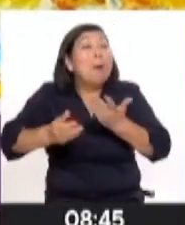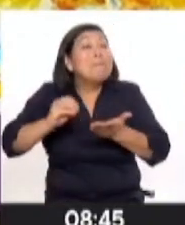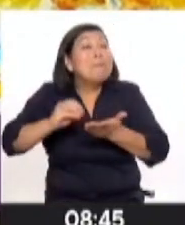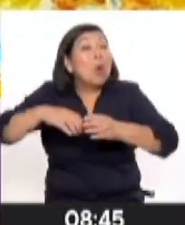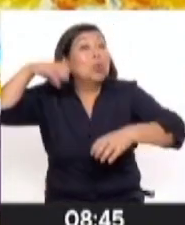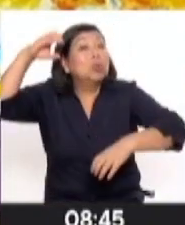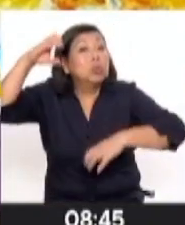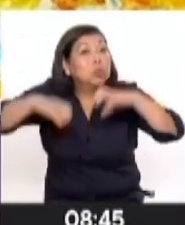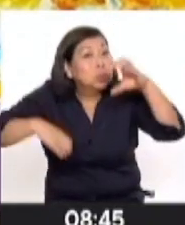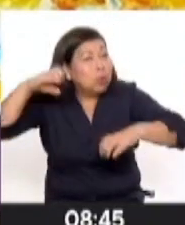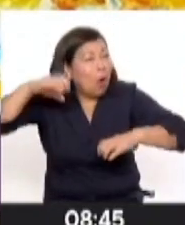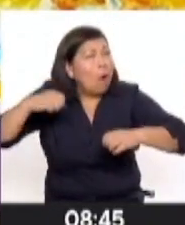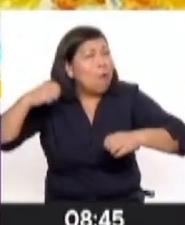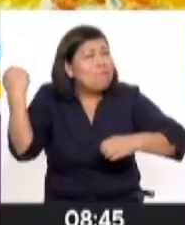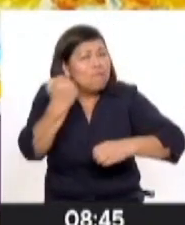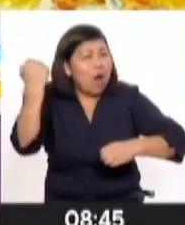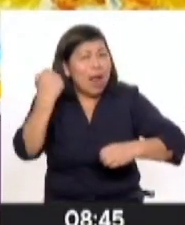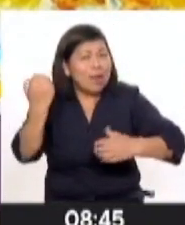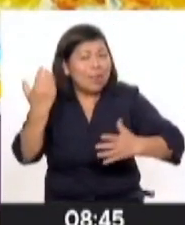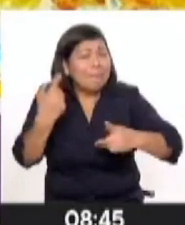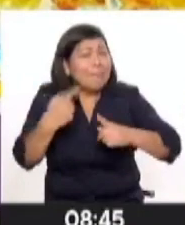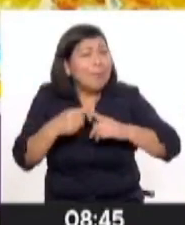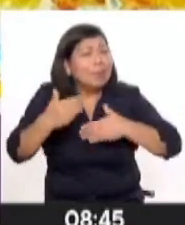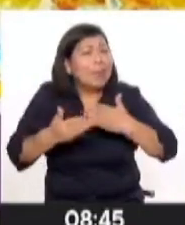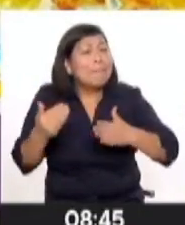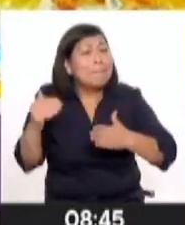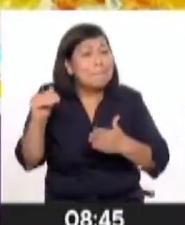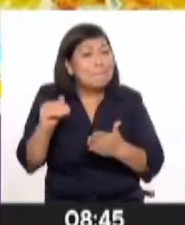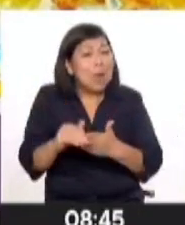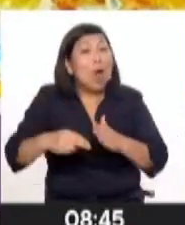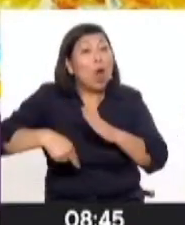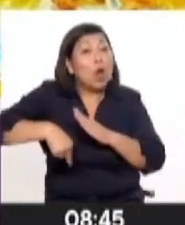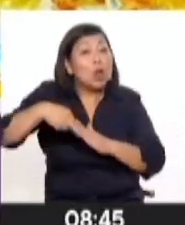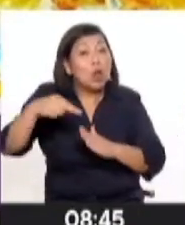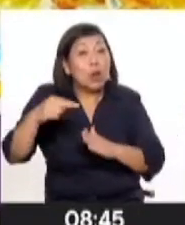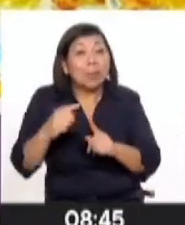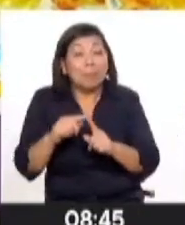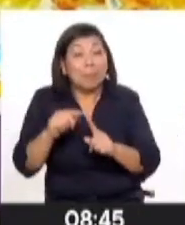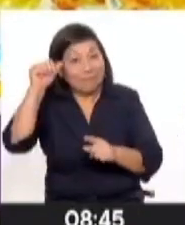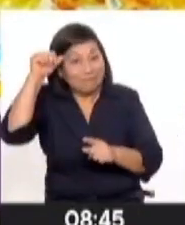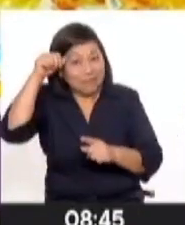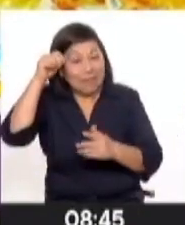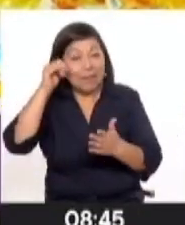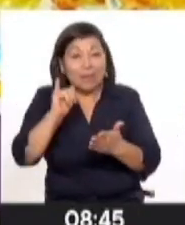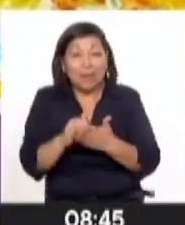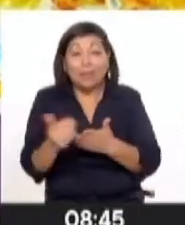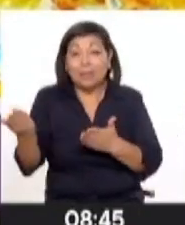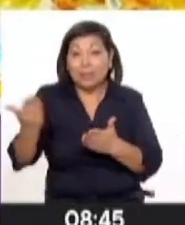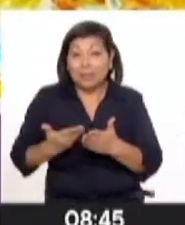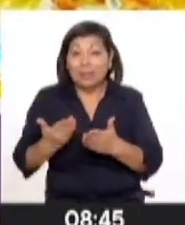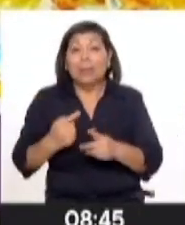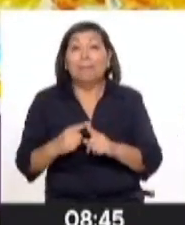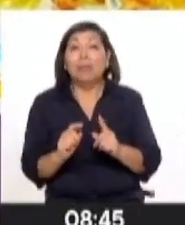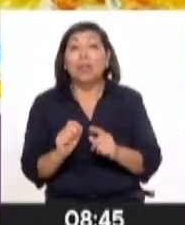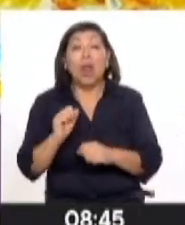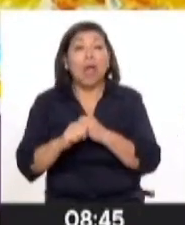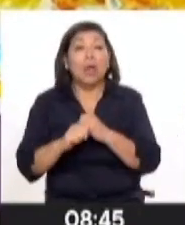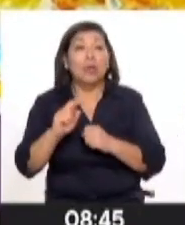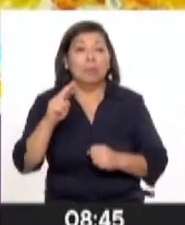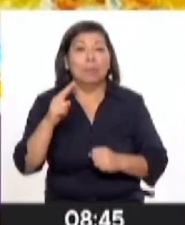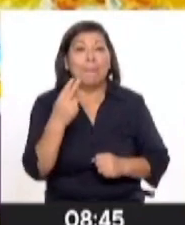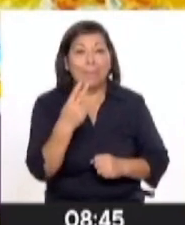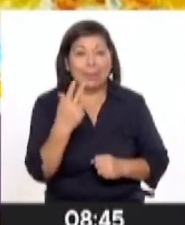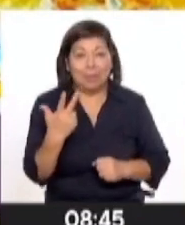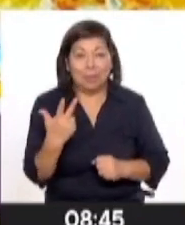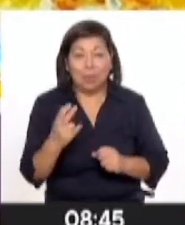de moderada a fuerte intensidad, incluso algunos eventos extremos en la zona norte. Recordemos qué es lo que nos trajo el niño costero del 2023.